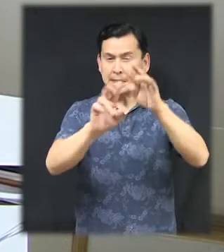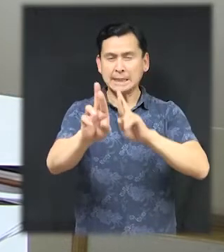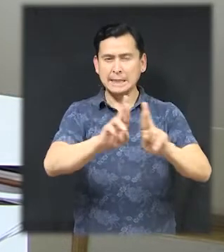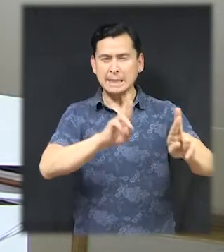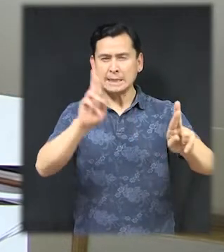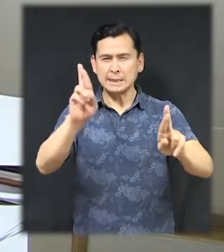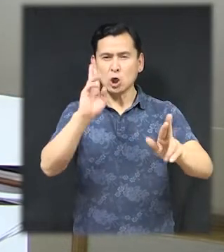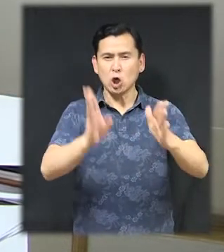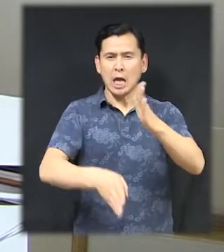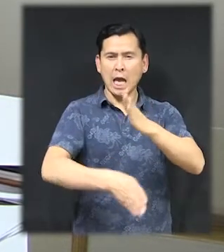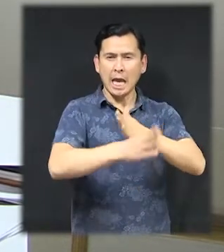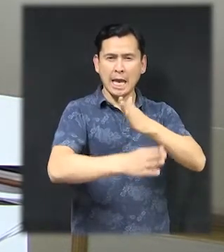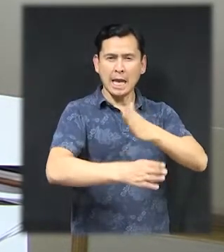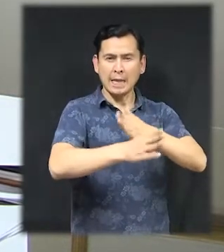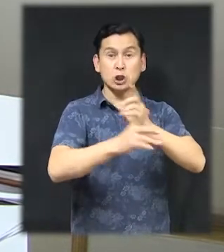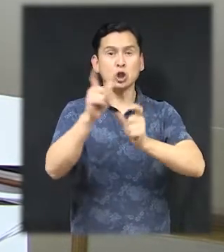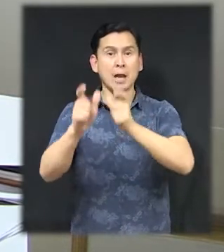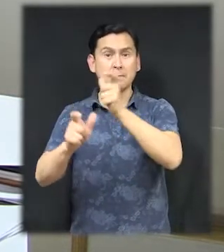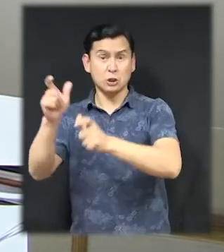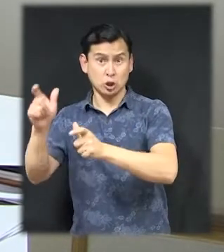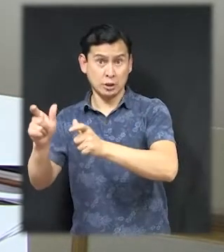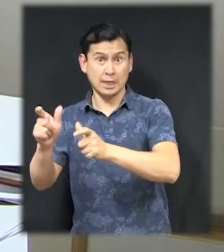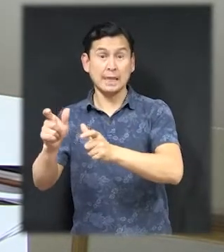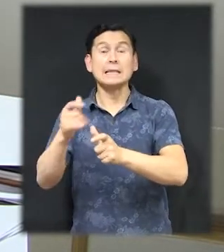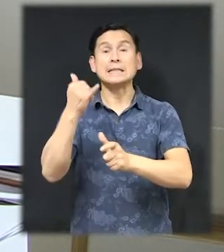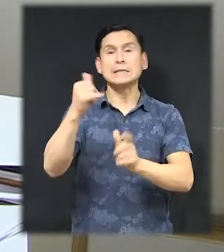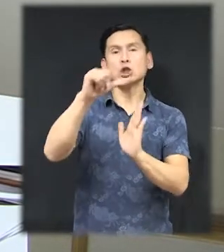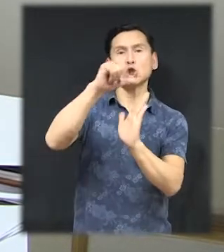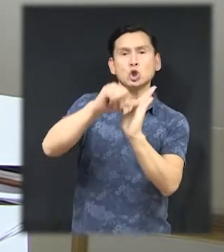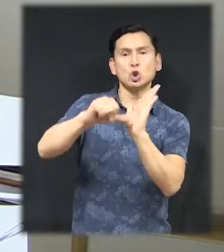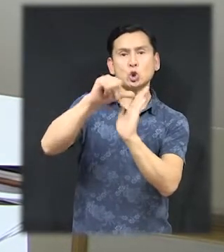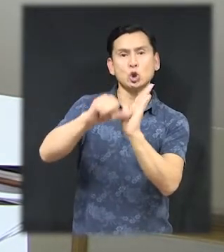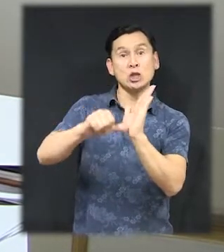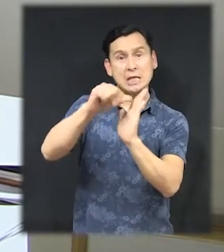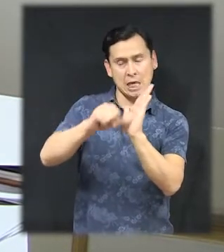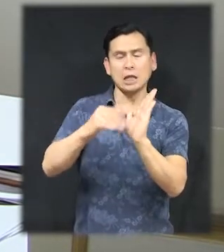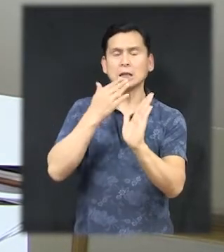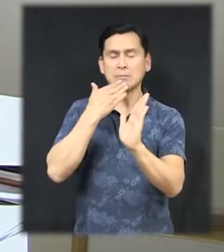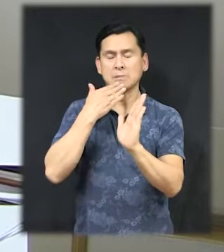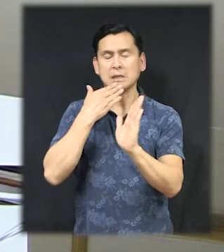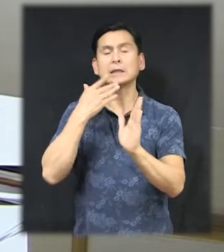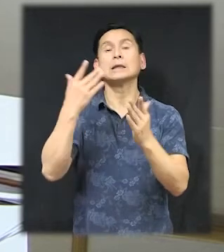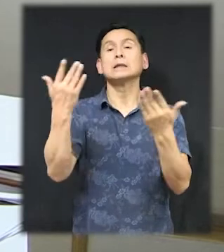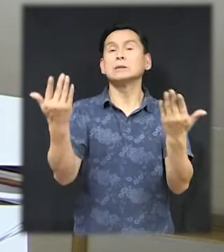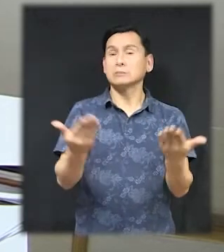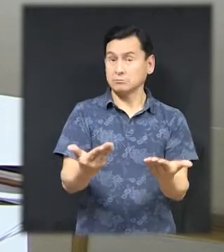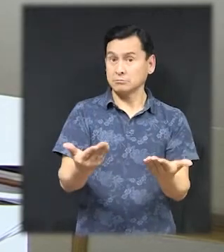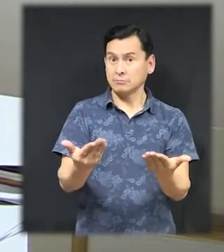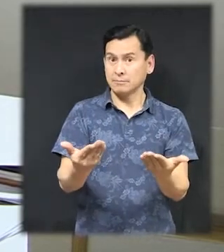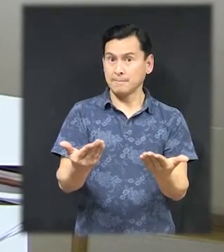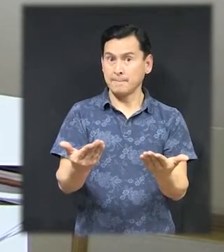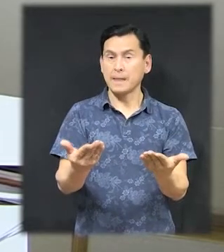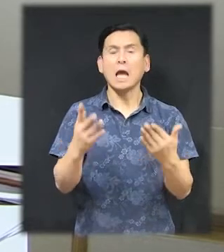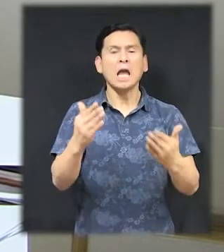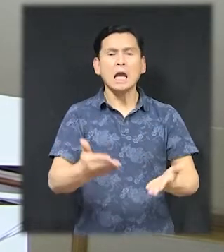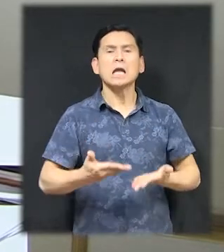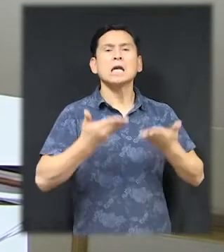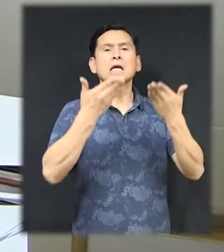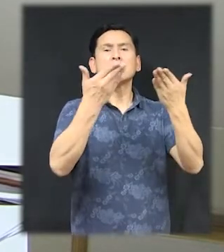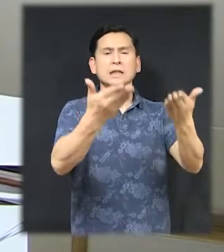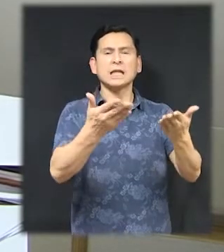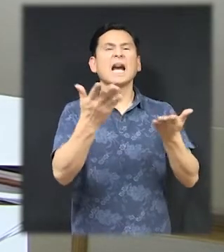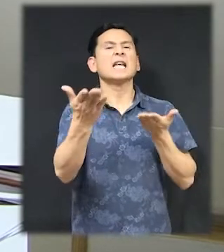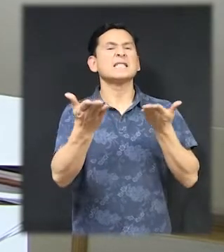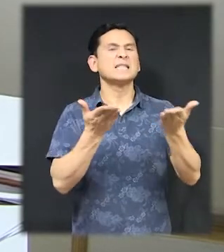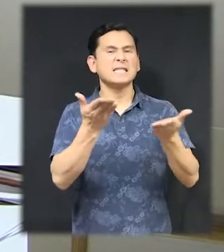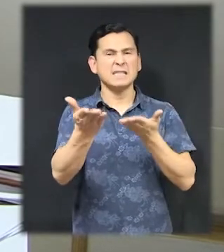el ámbito de los policlínicos y del servicio de urgencia. Y esto tuvo una propuesta por parte del